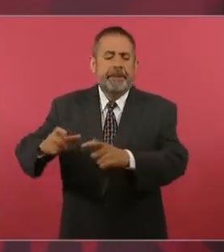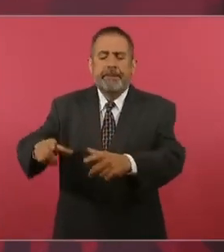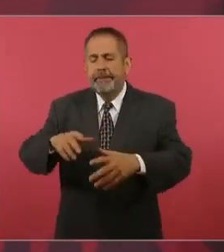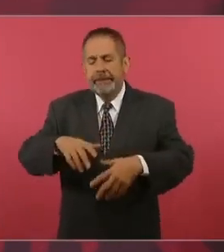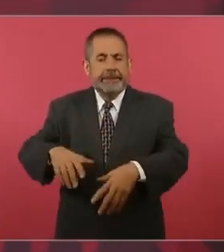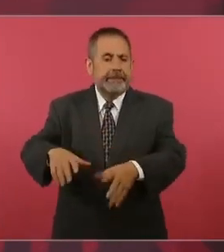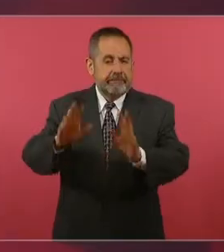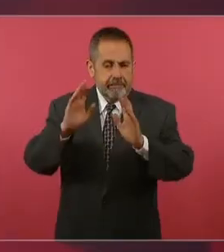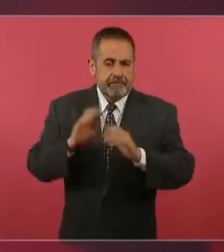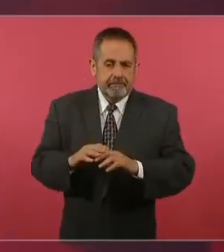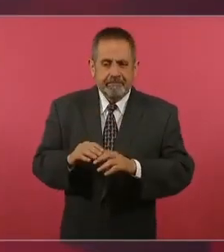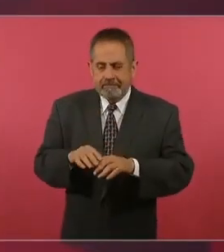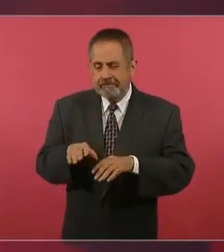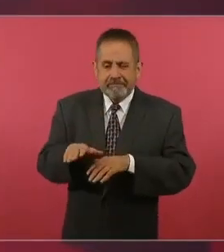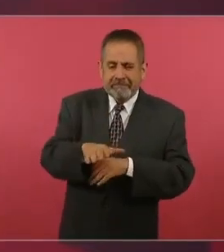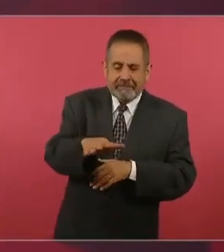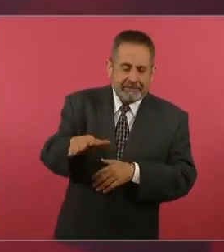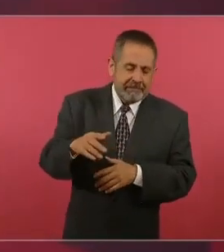la